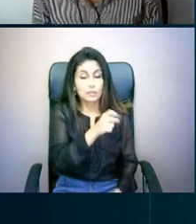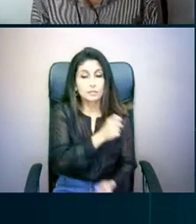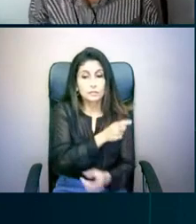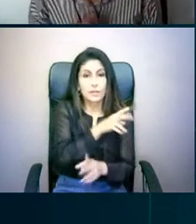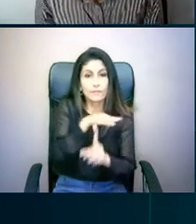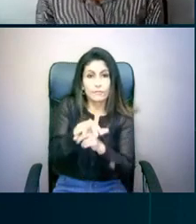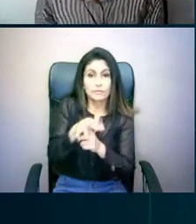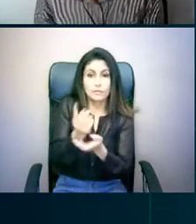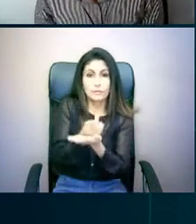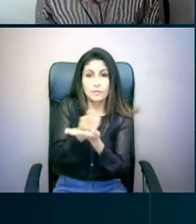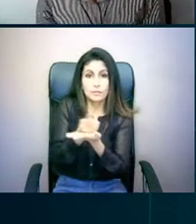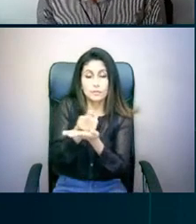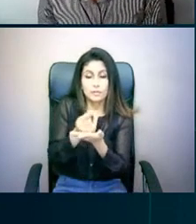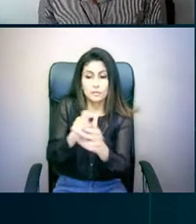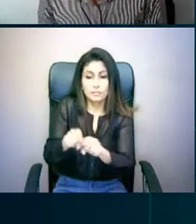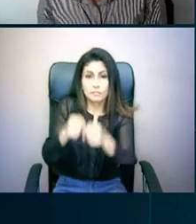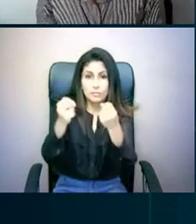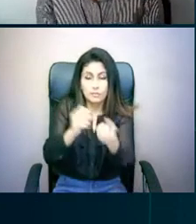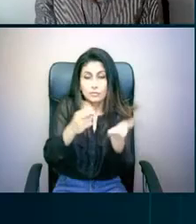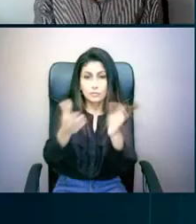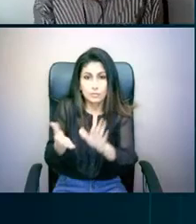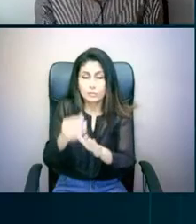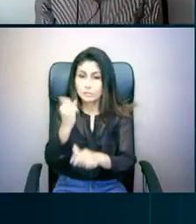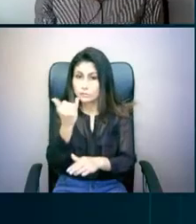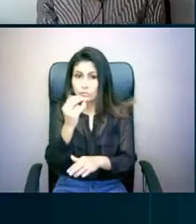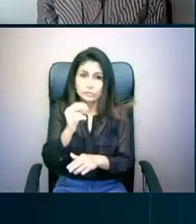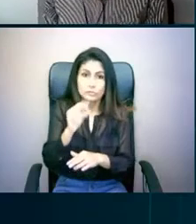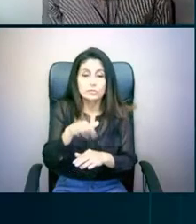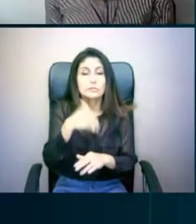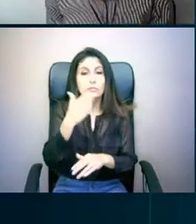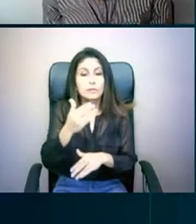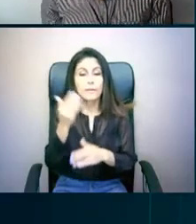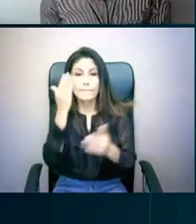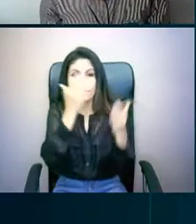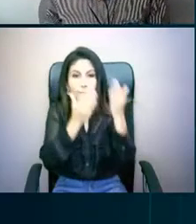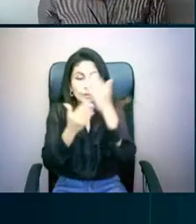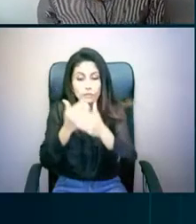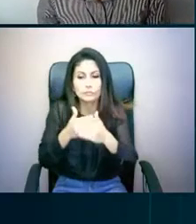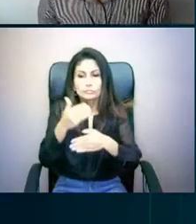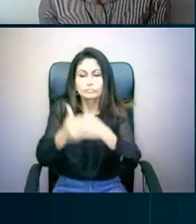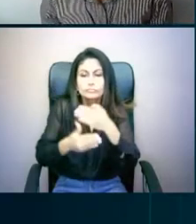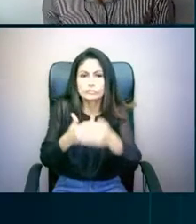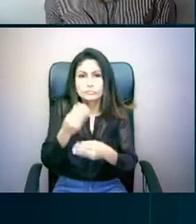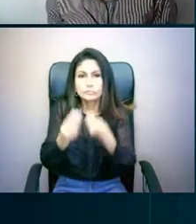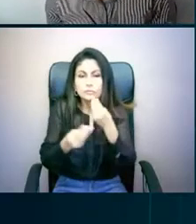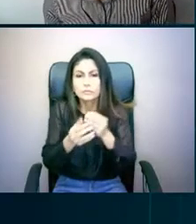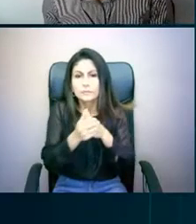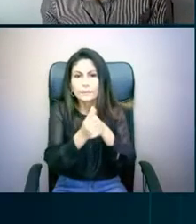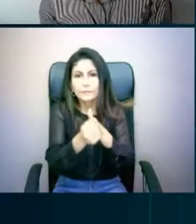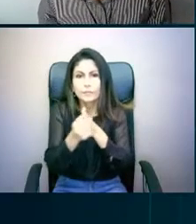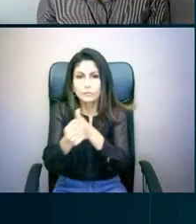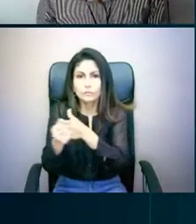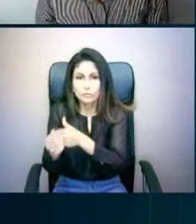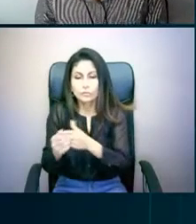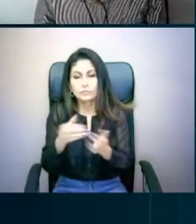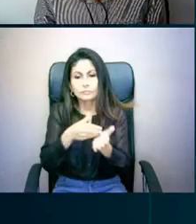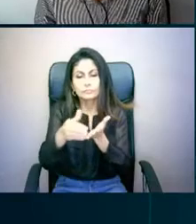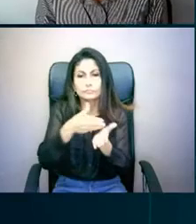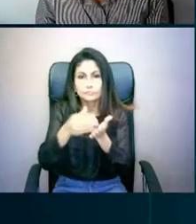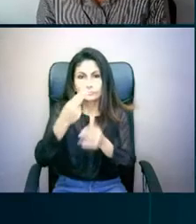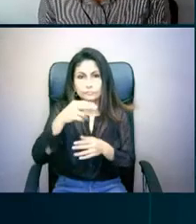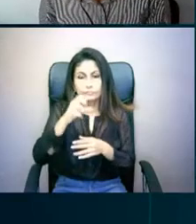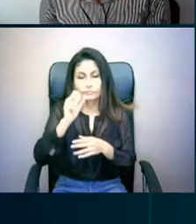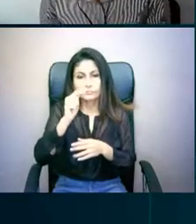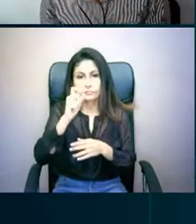¿cierto? Luego, validamos varios métodos para remover el hexano, y finalmente se hace una